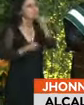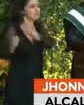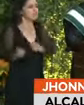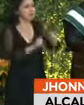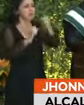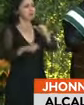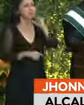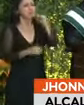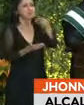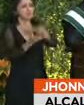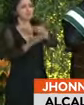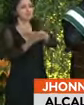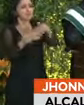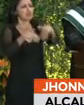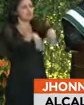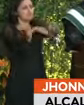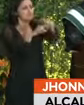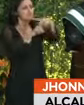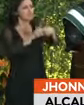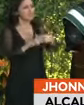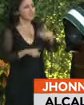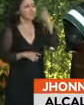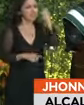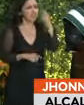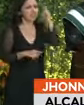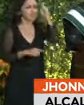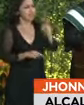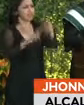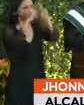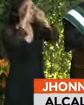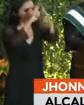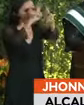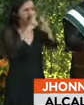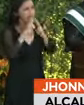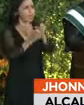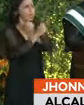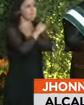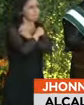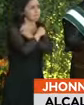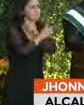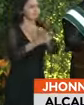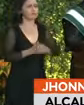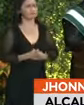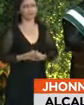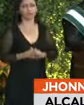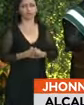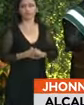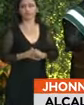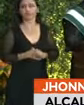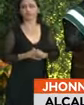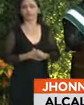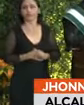ni plata en el cajón. Entendamos que debemos respetarnos y querernos.